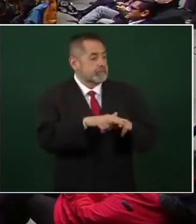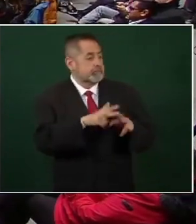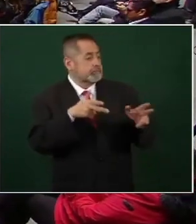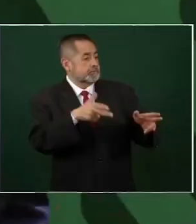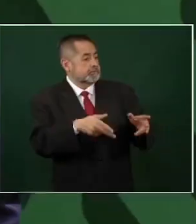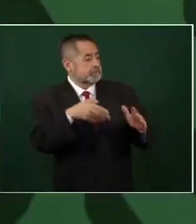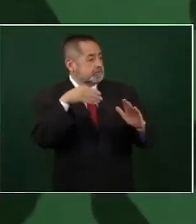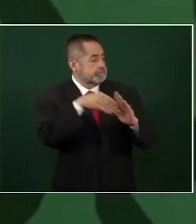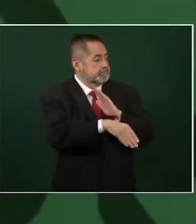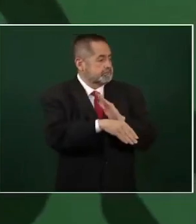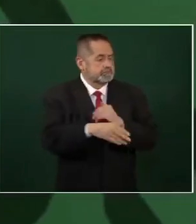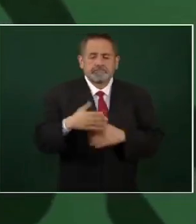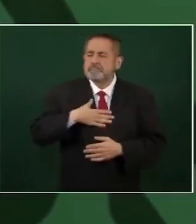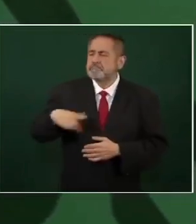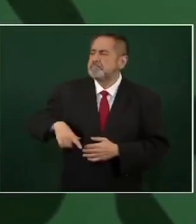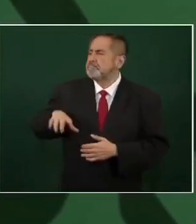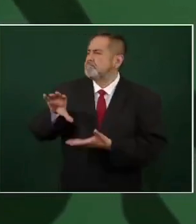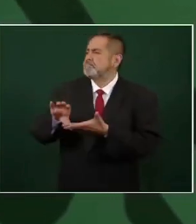costó muchísimo.